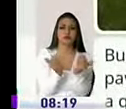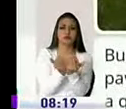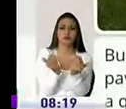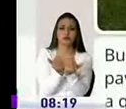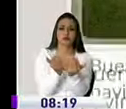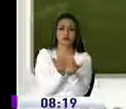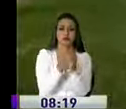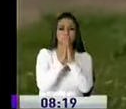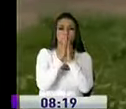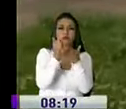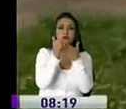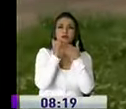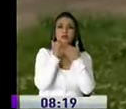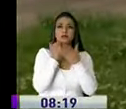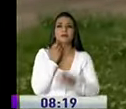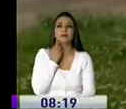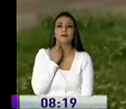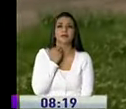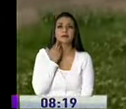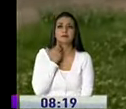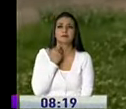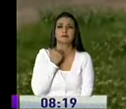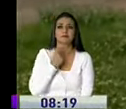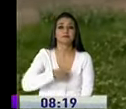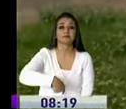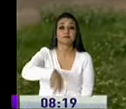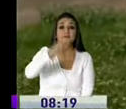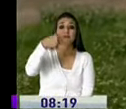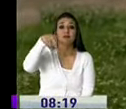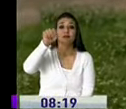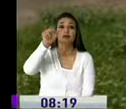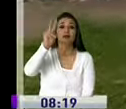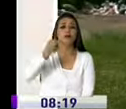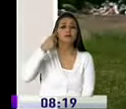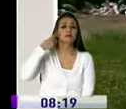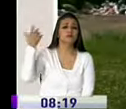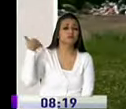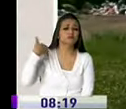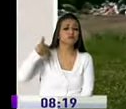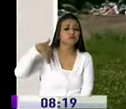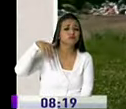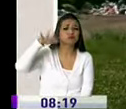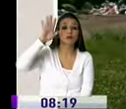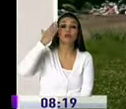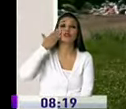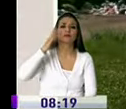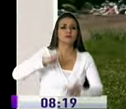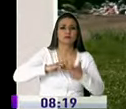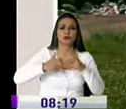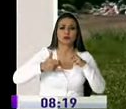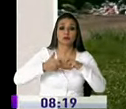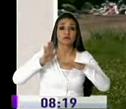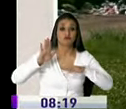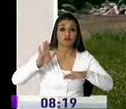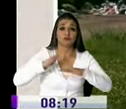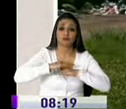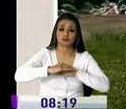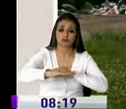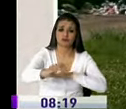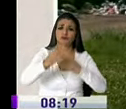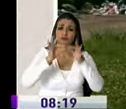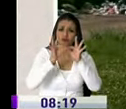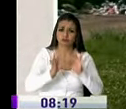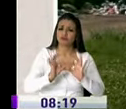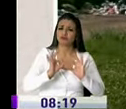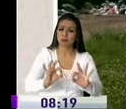con su ayuda. Mire, esta vía de las ñan, eternas memorias, yo no sé qué lío tienen, ofrecieron